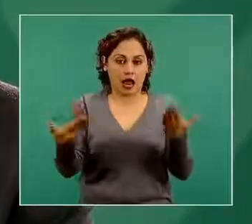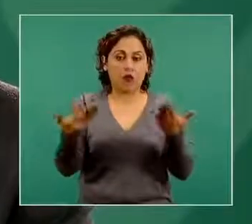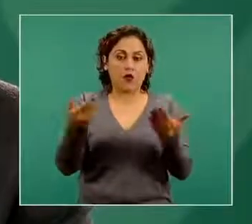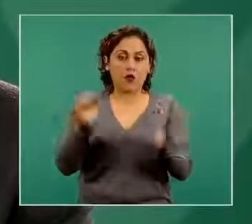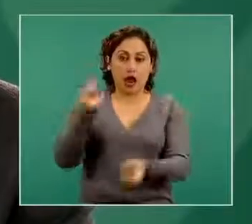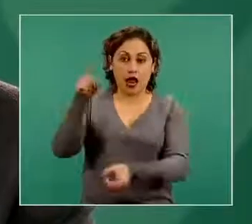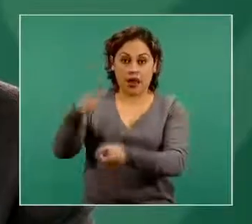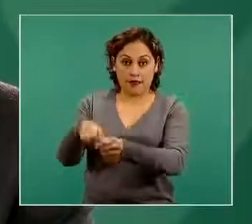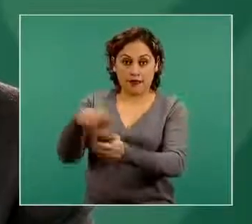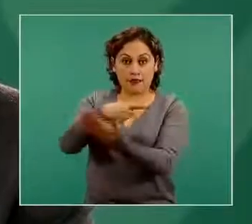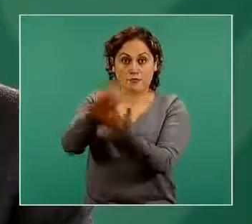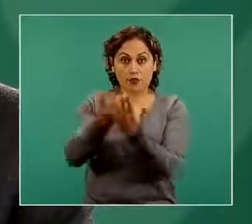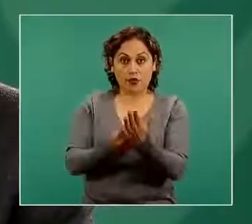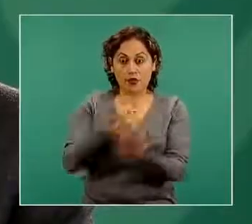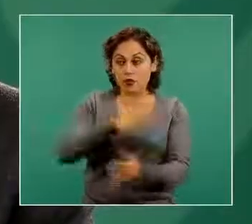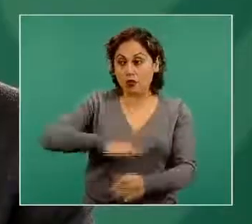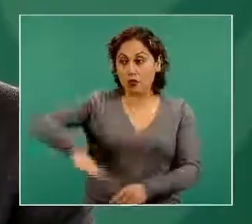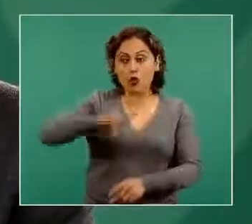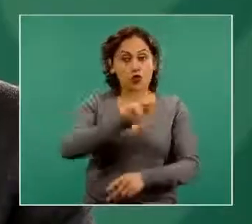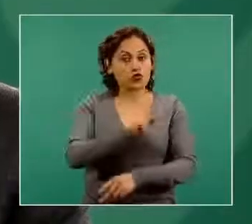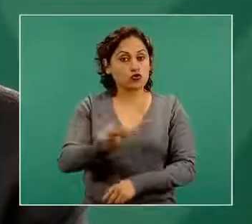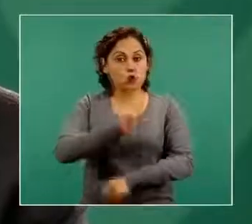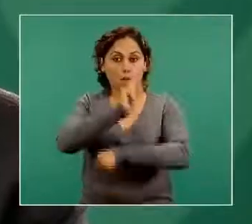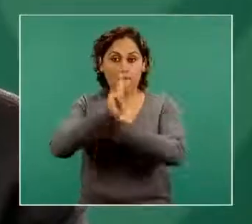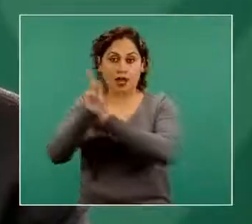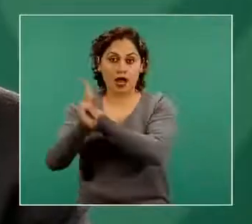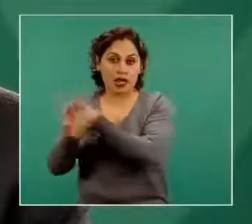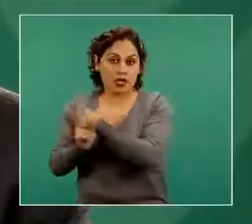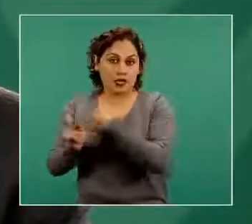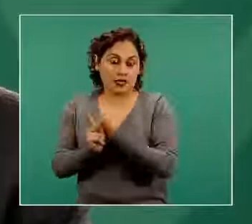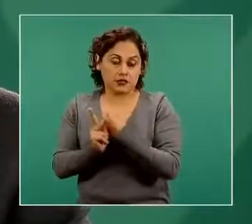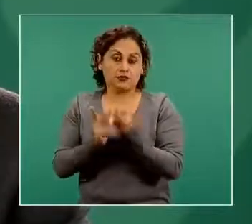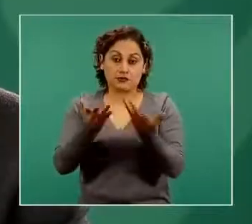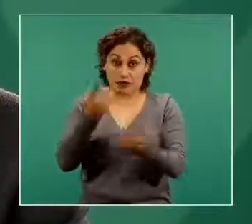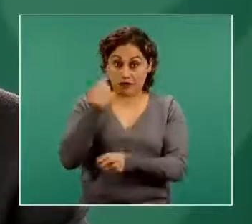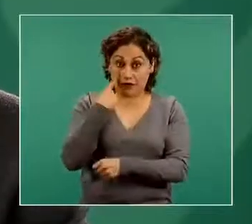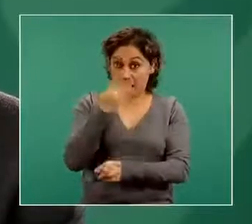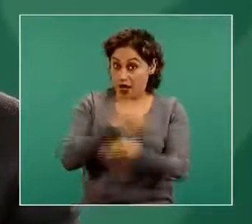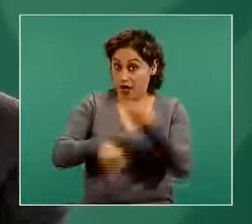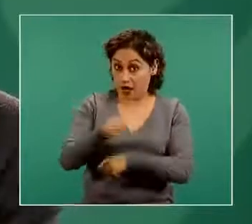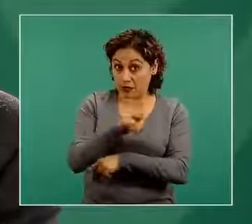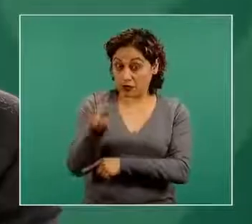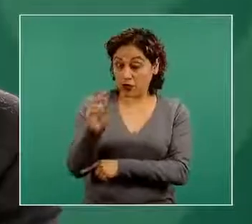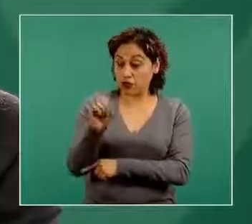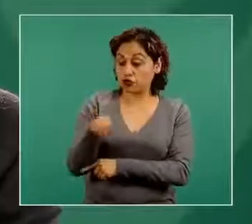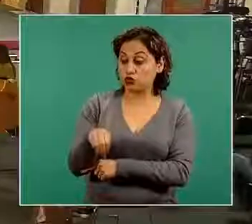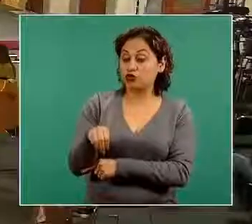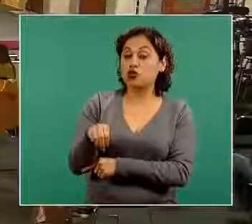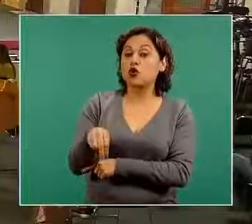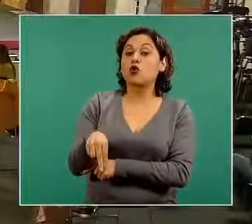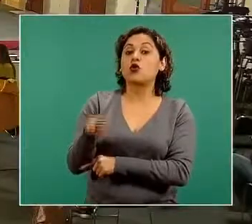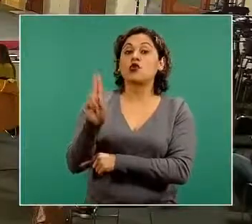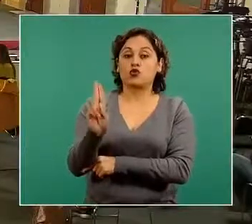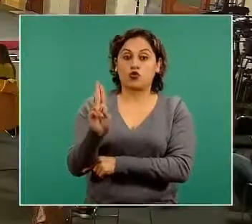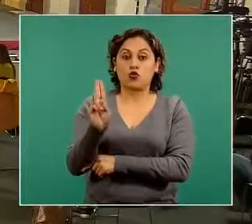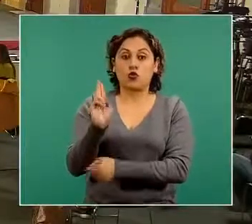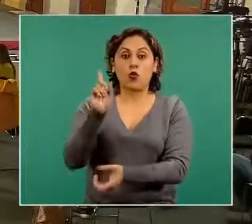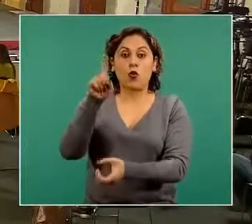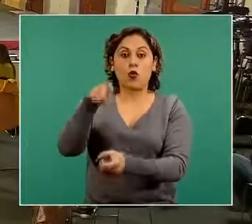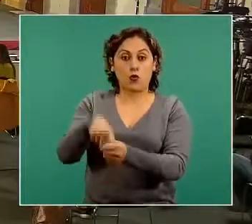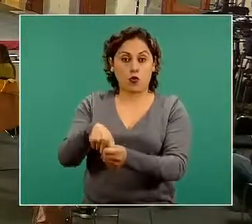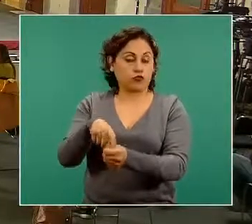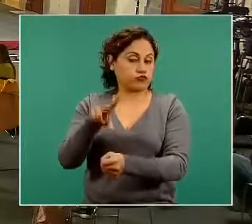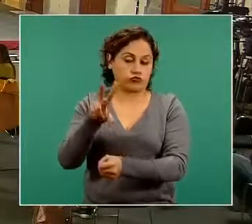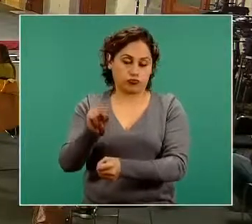miembros podemos acudir. No todos los Estados miembros de la Organización Mundial de la Salud se inscribieron, México sí lo